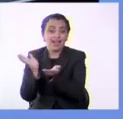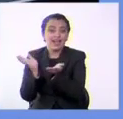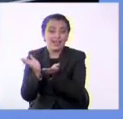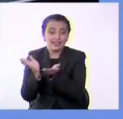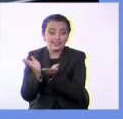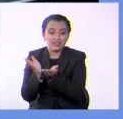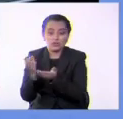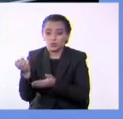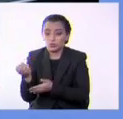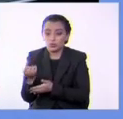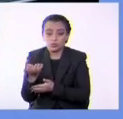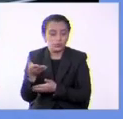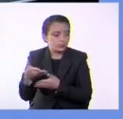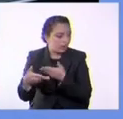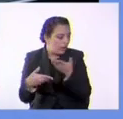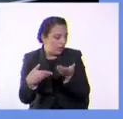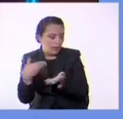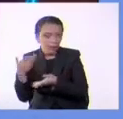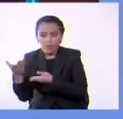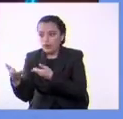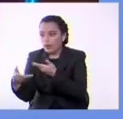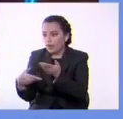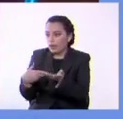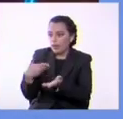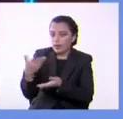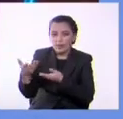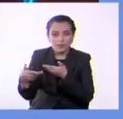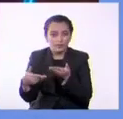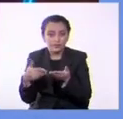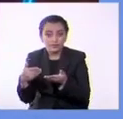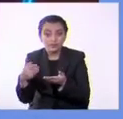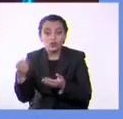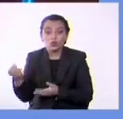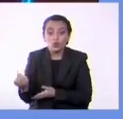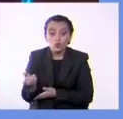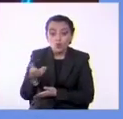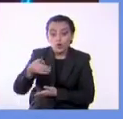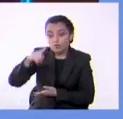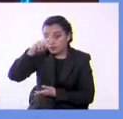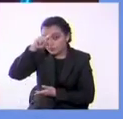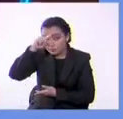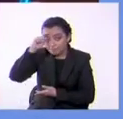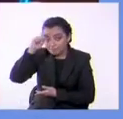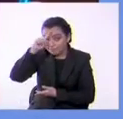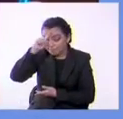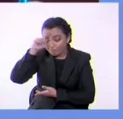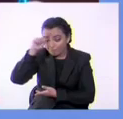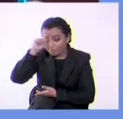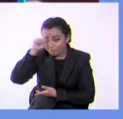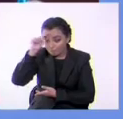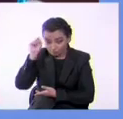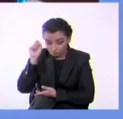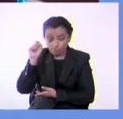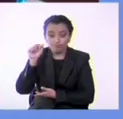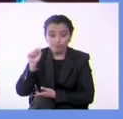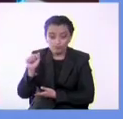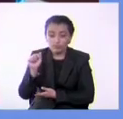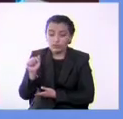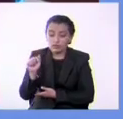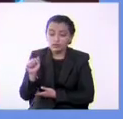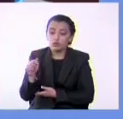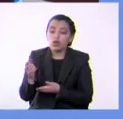mercados también posibilita la generación de nuevos empleos. Así es. Estos empleos en la mayoría o en muchas